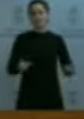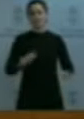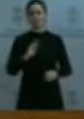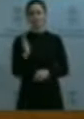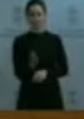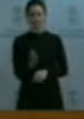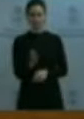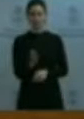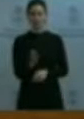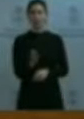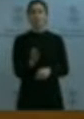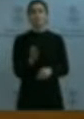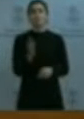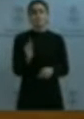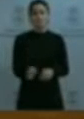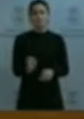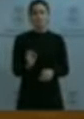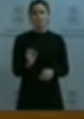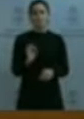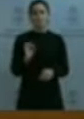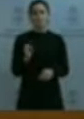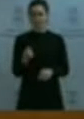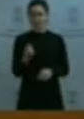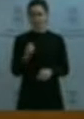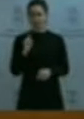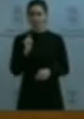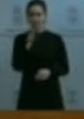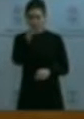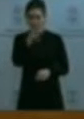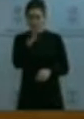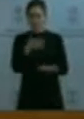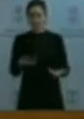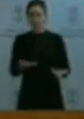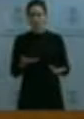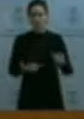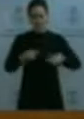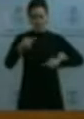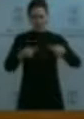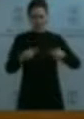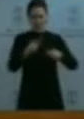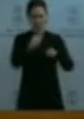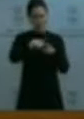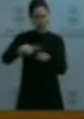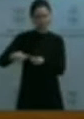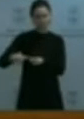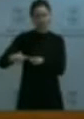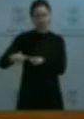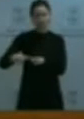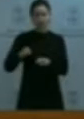Encontramos que esa disparidad, los datos aquí, allí, en el otro lado. Bien, creación de un grupo de trabajo,